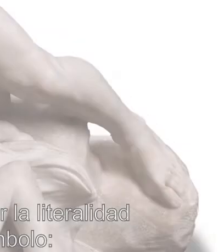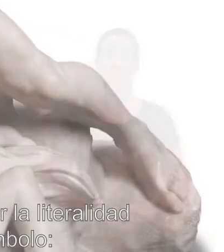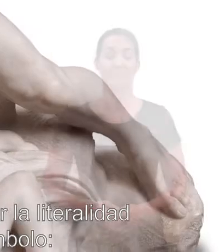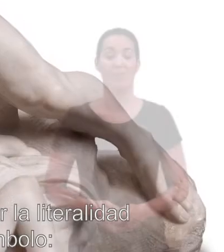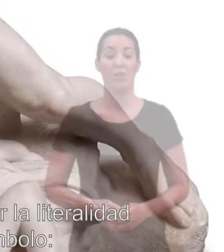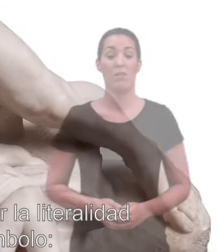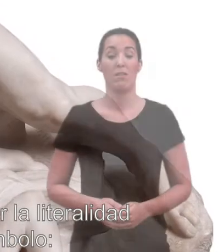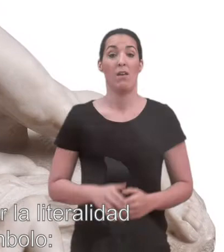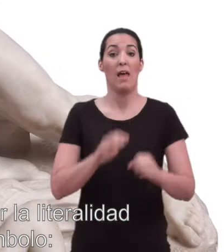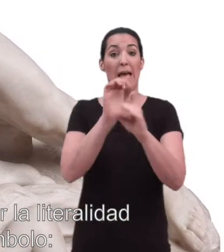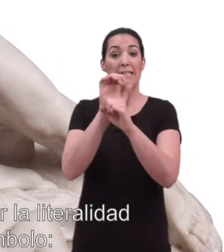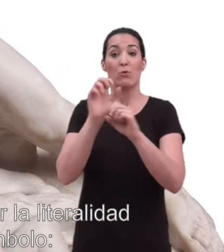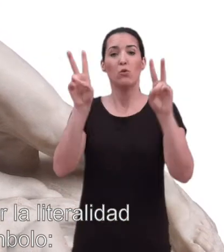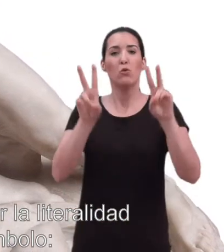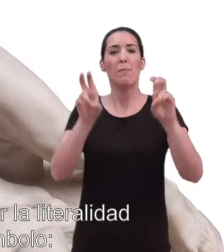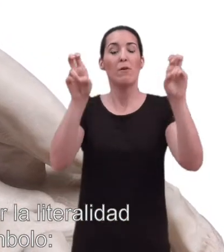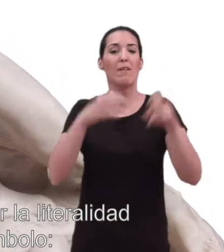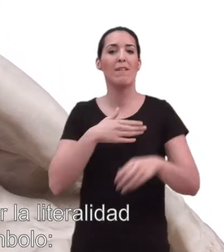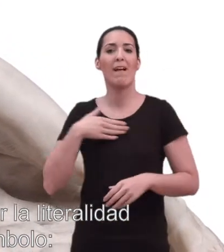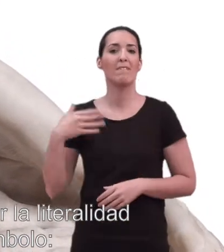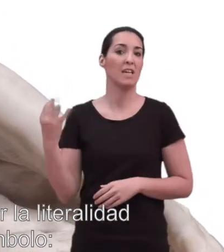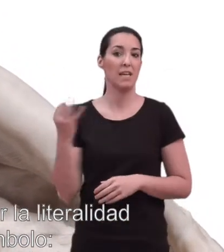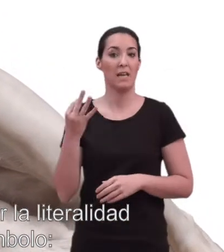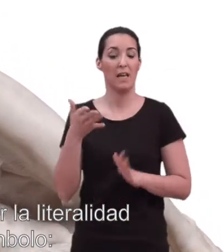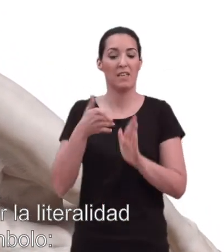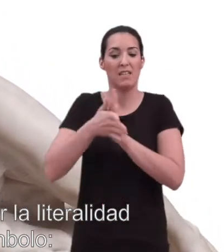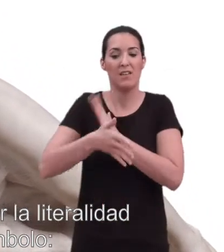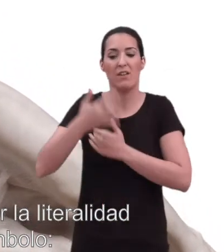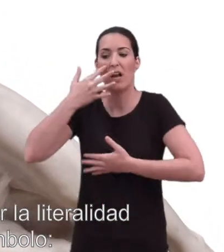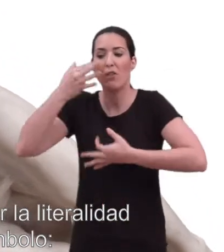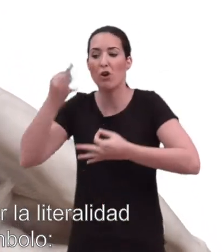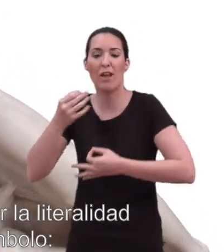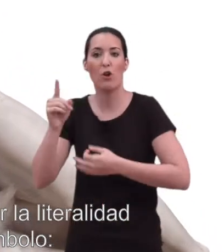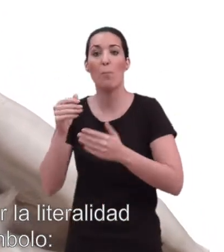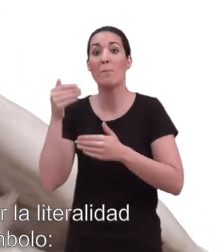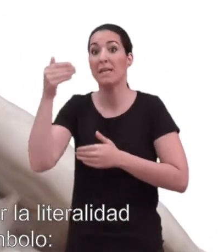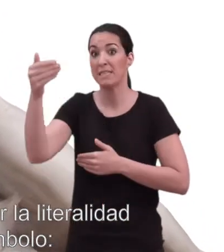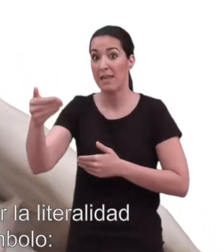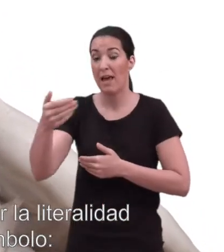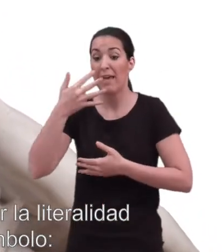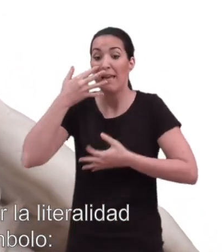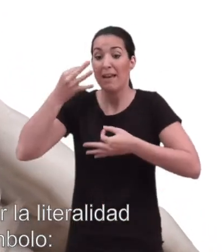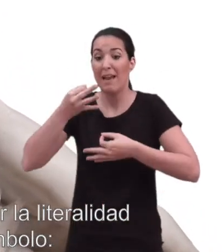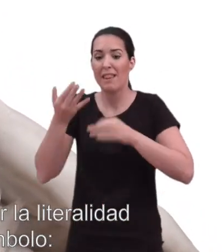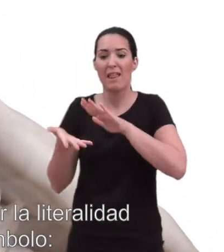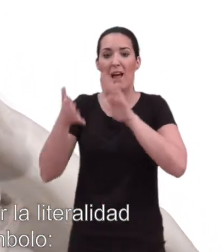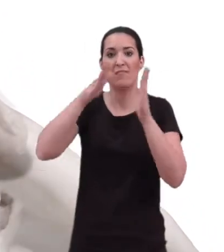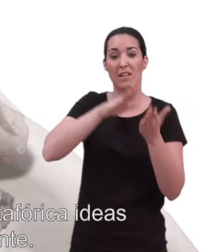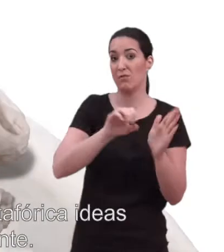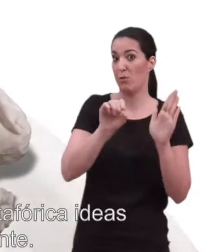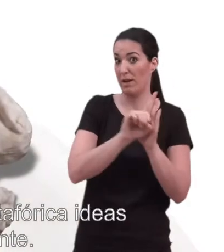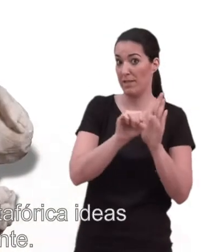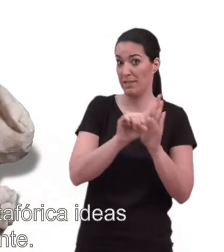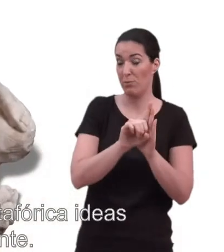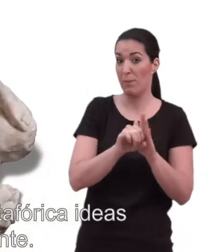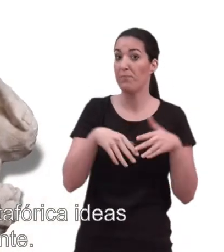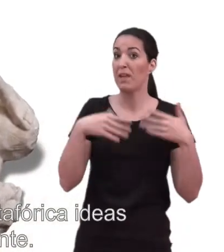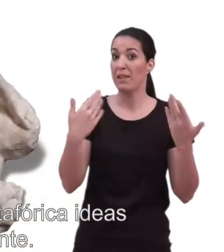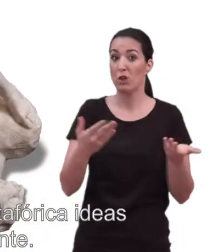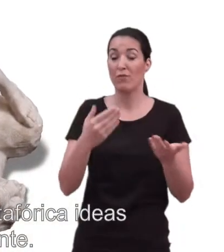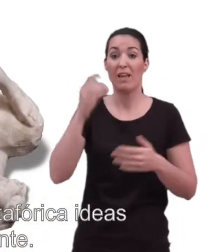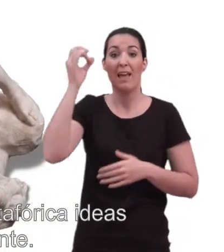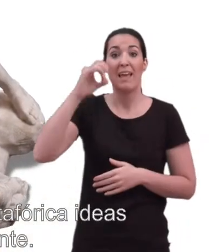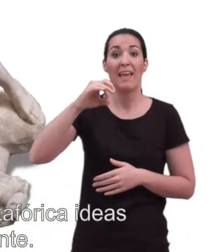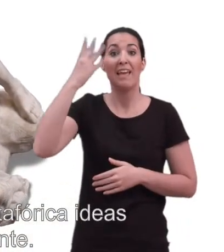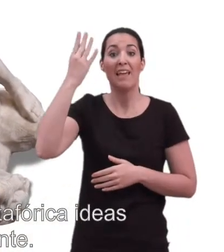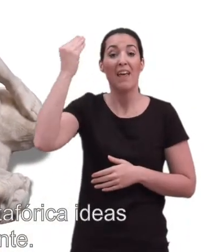La escultura moderna busca trascender la literalidad y transformar la realidad en símbolo. De este modo,